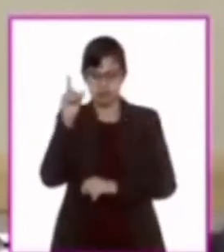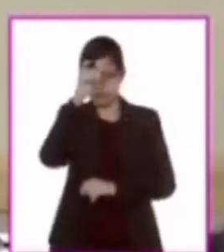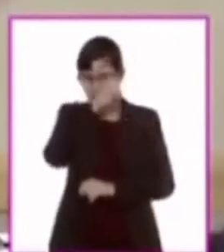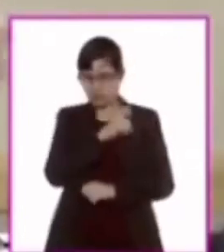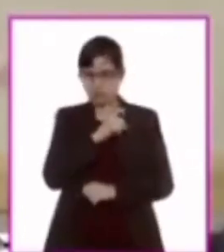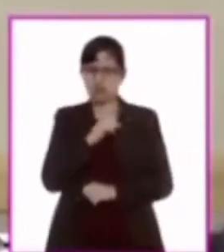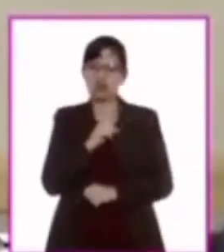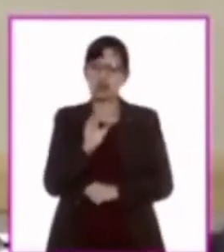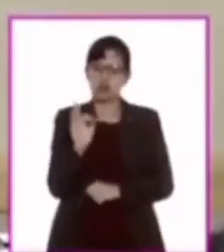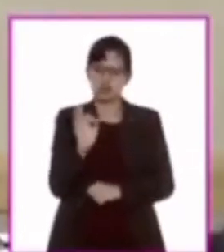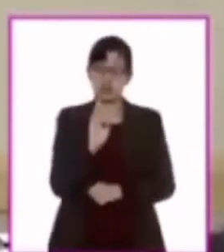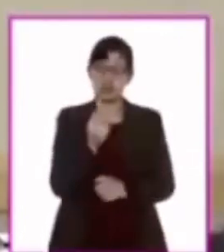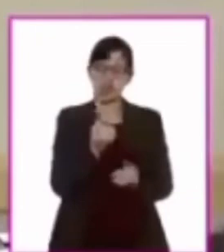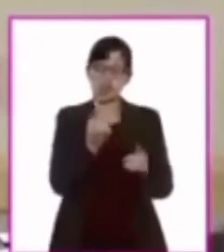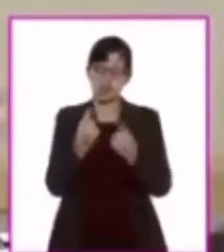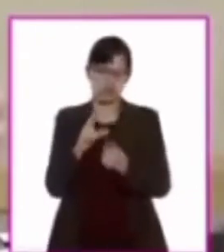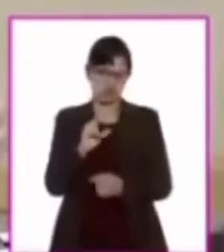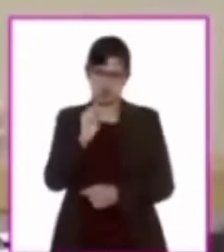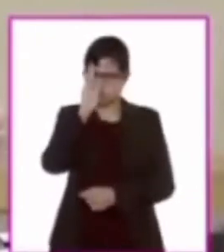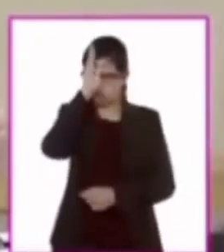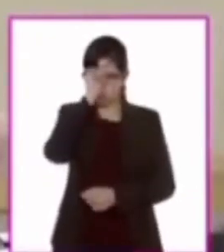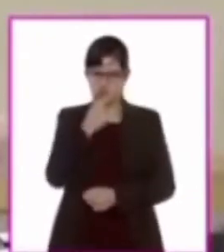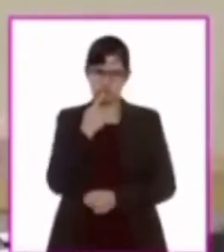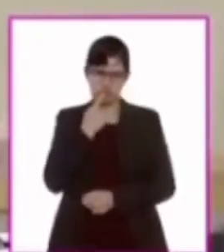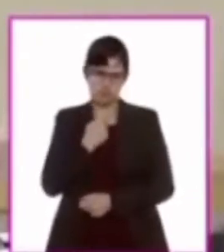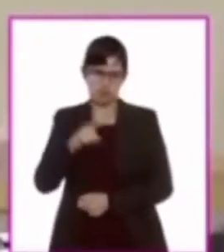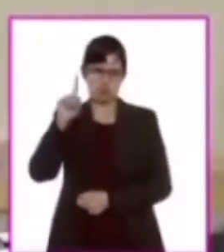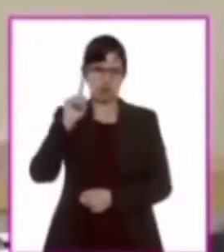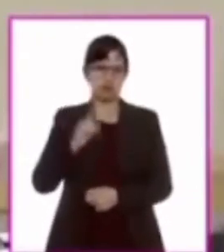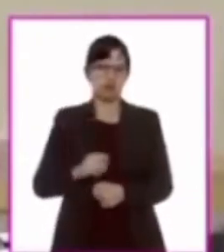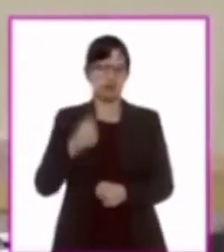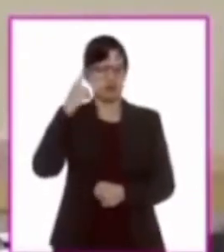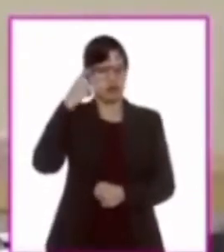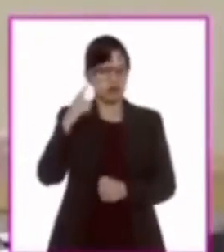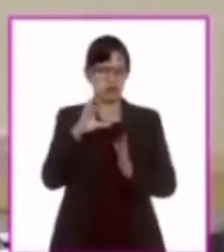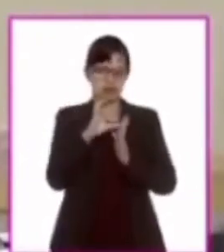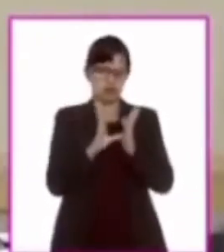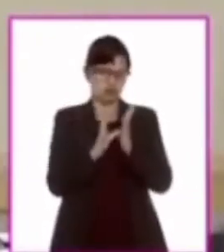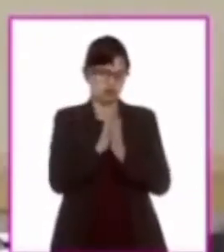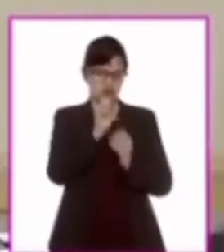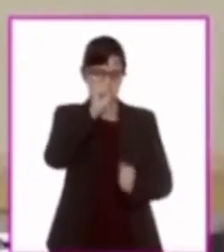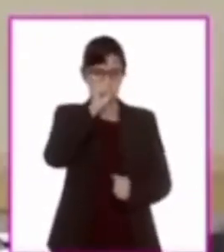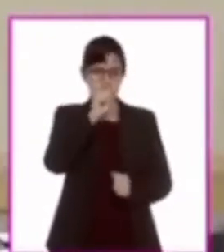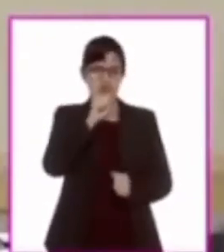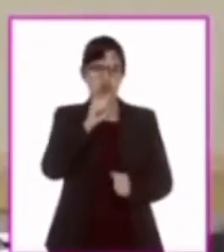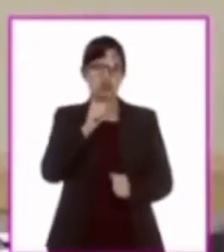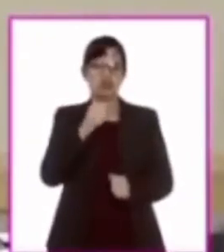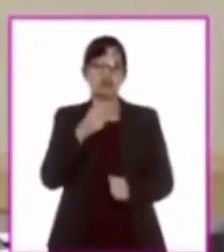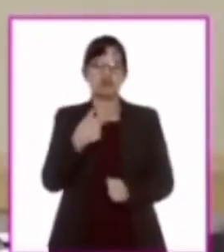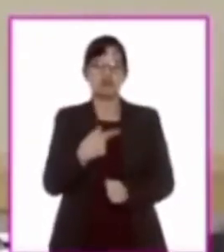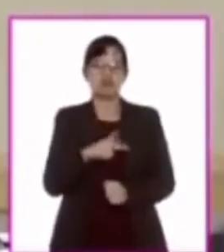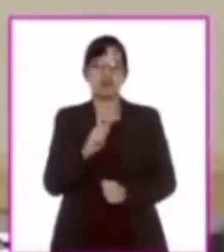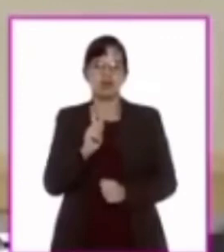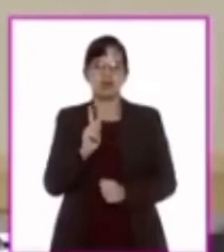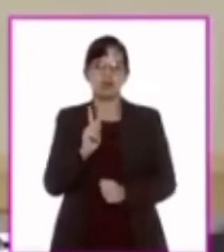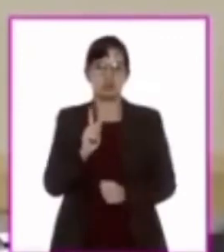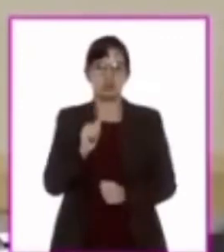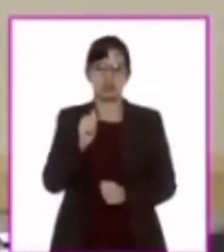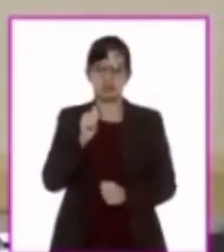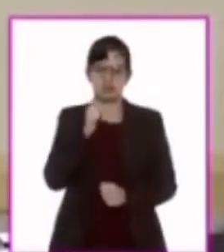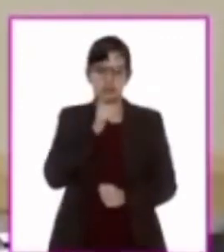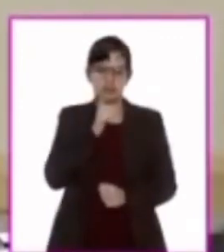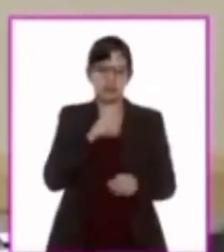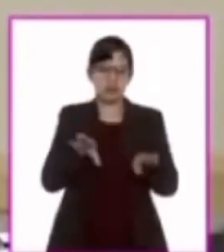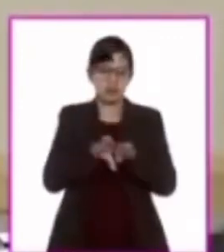divergencias e impugnaciones si fuera necesario para ello existe un orden constitucional en esta materia la mejor disposición a seguir construyendo colectivamente